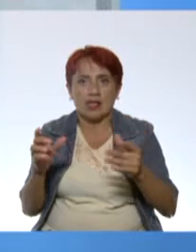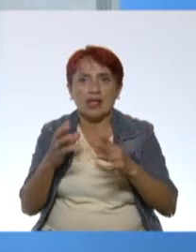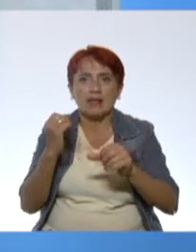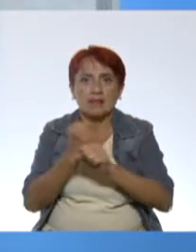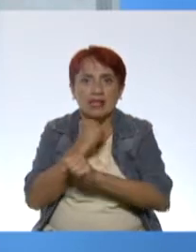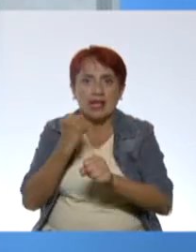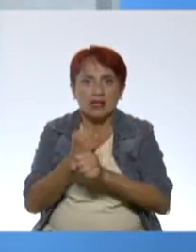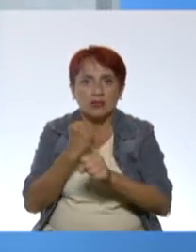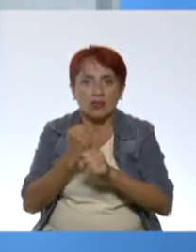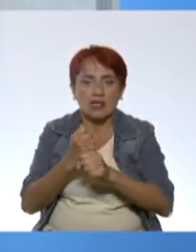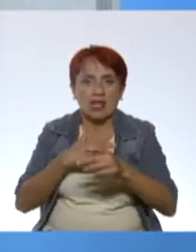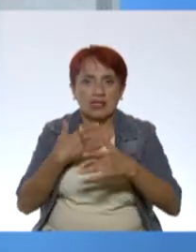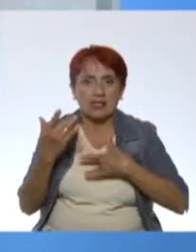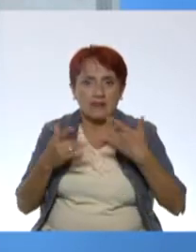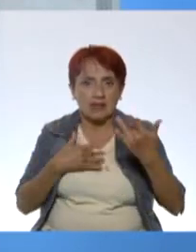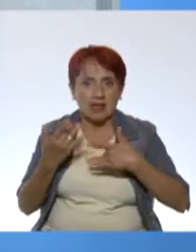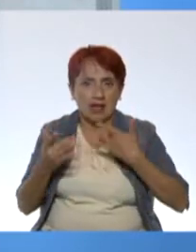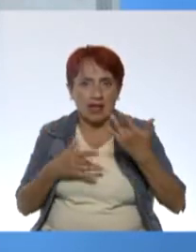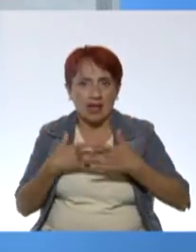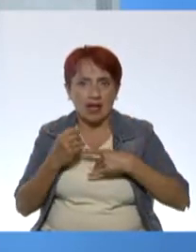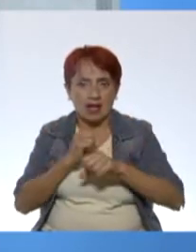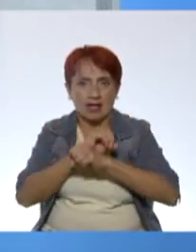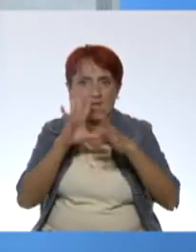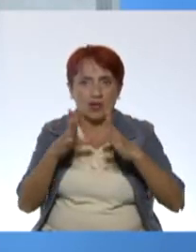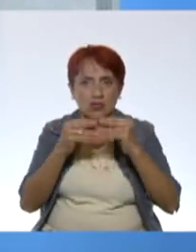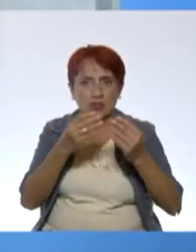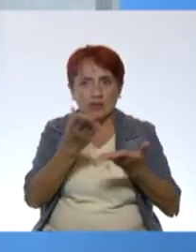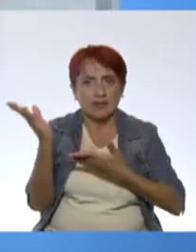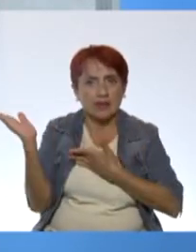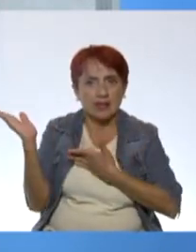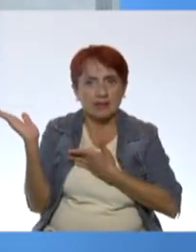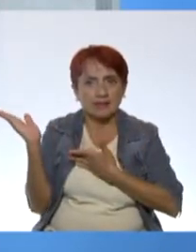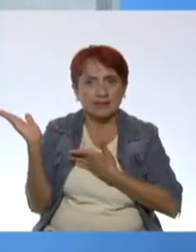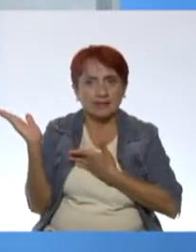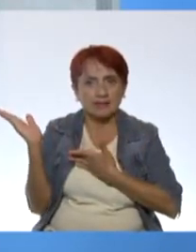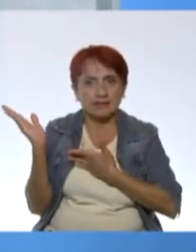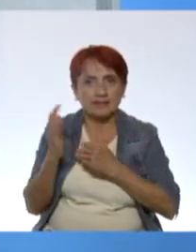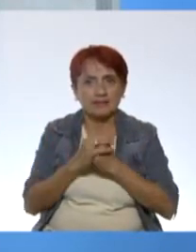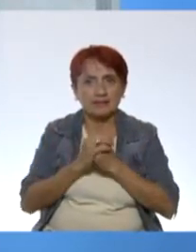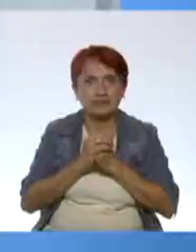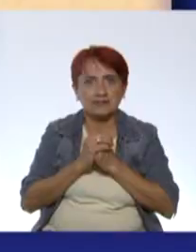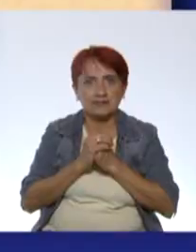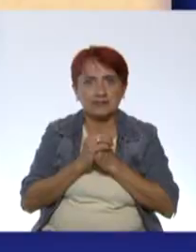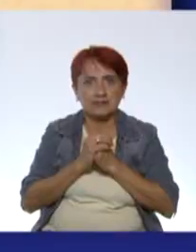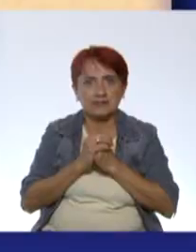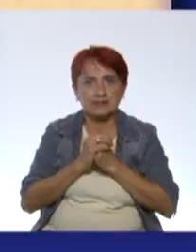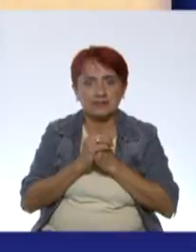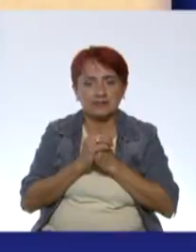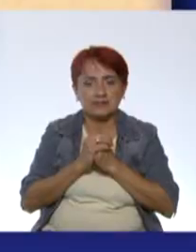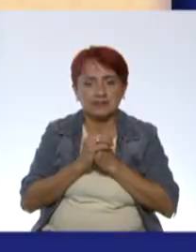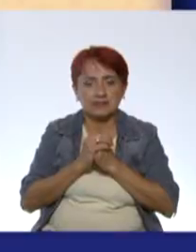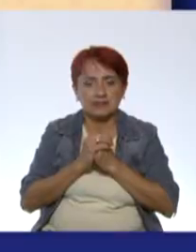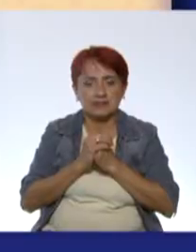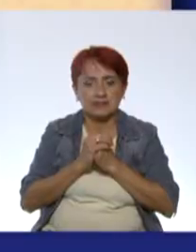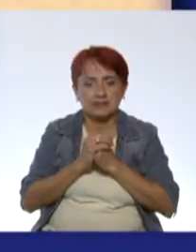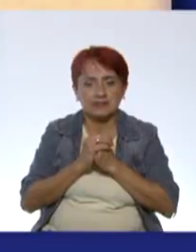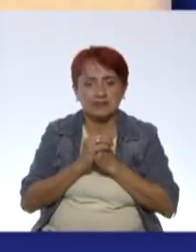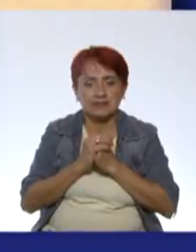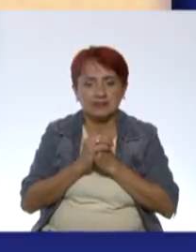con eso. Esperando que esto haya sido bastante claro para ti, te dejo las siguientes actividades.